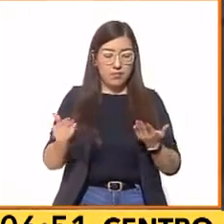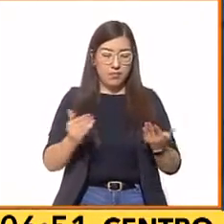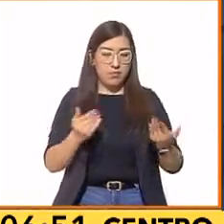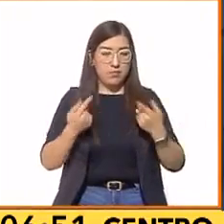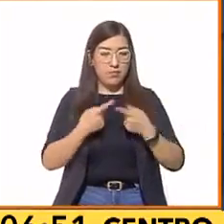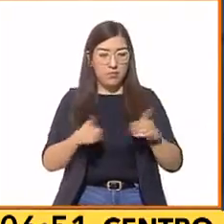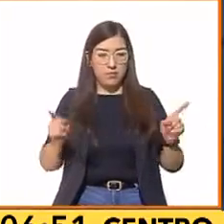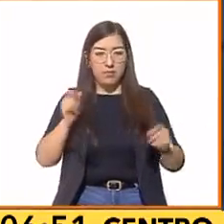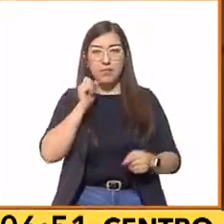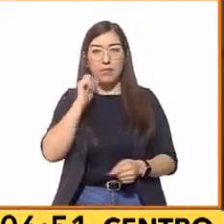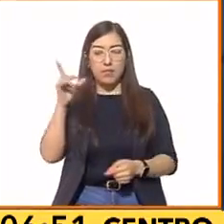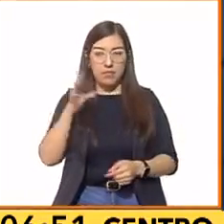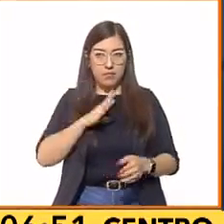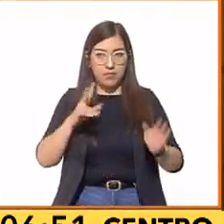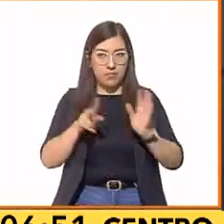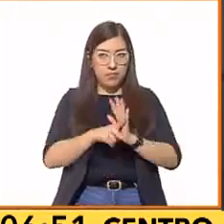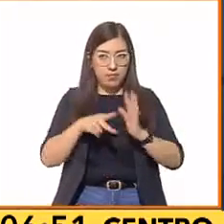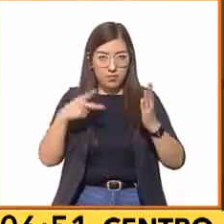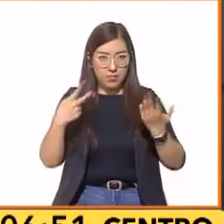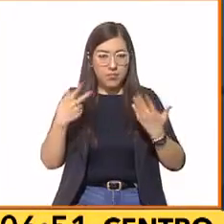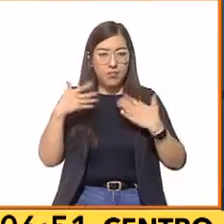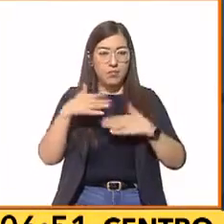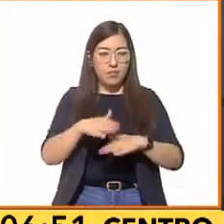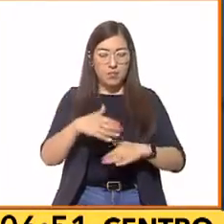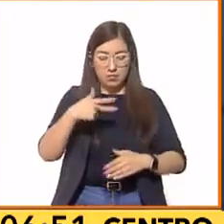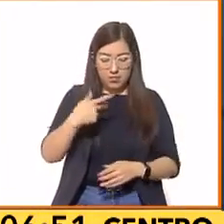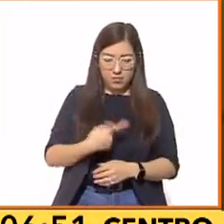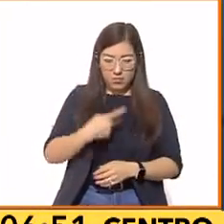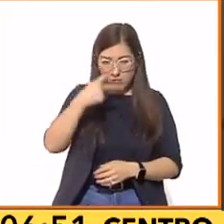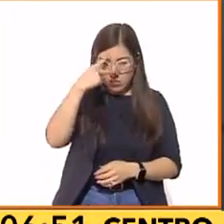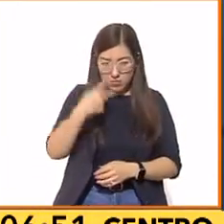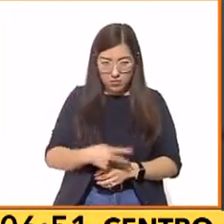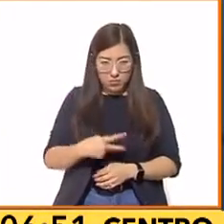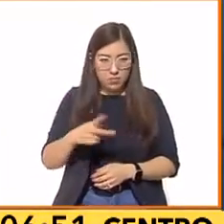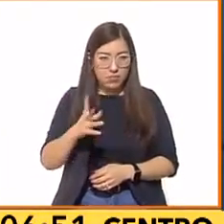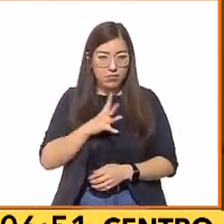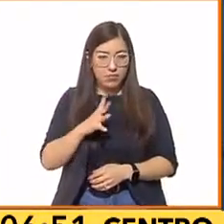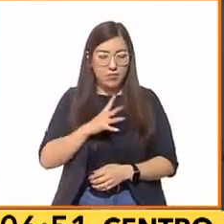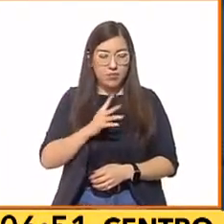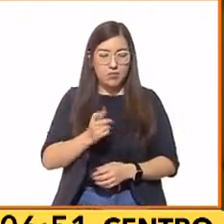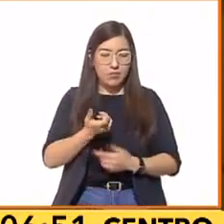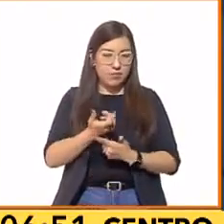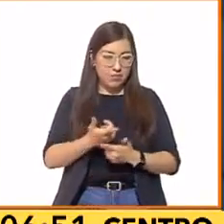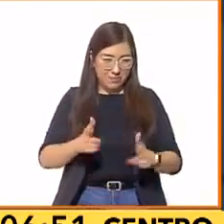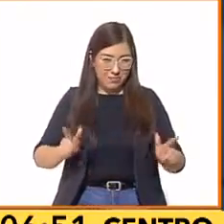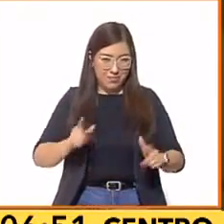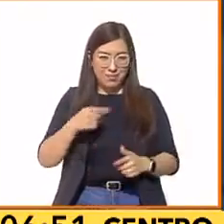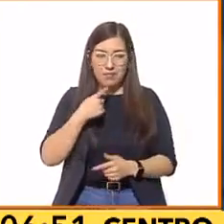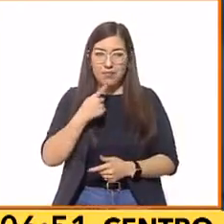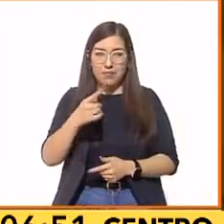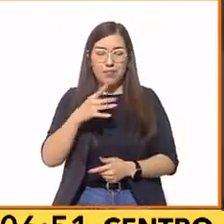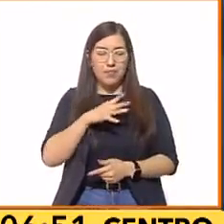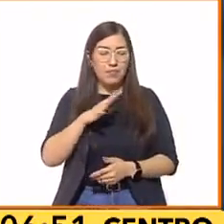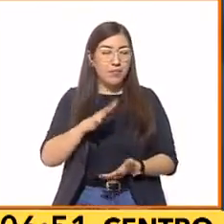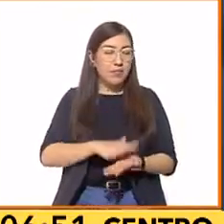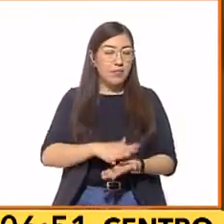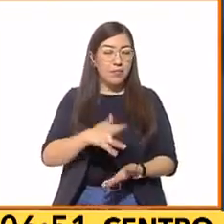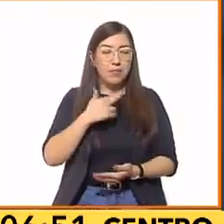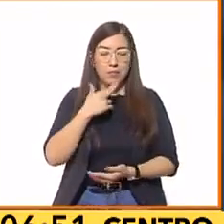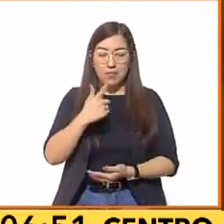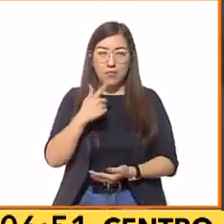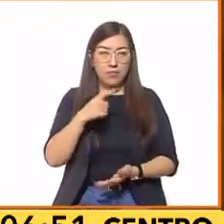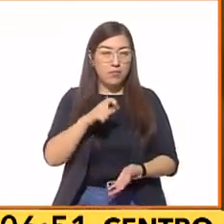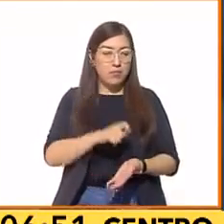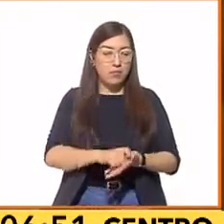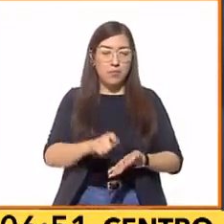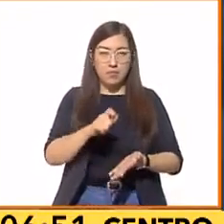hay periódicos liberales, periódicos republicanos, en donde escriben algunas de las mejores plumas que hemos tenido en